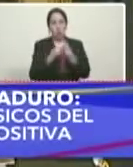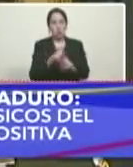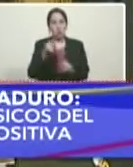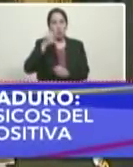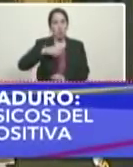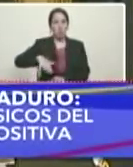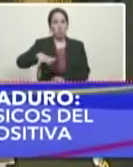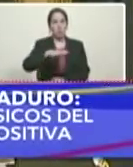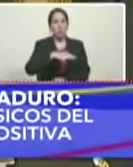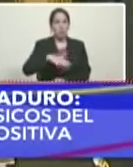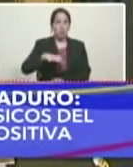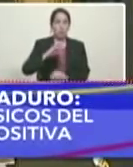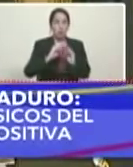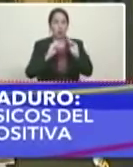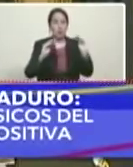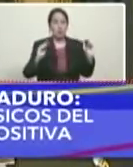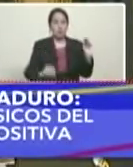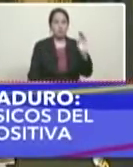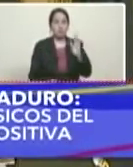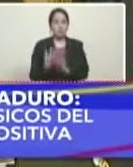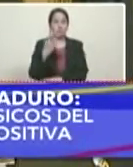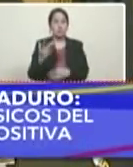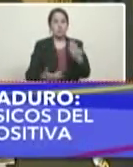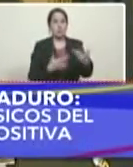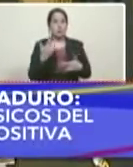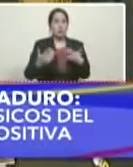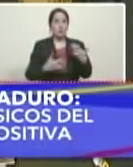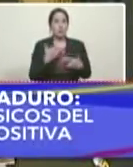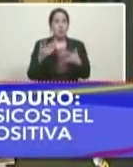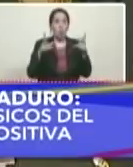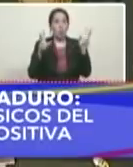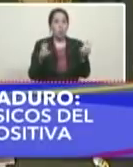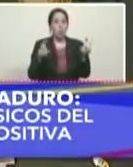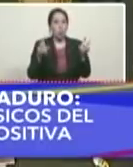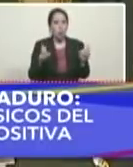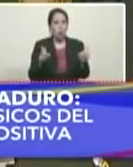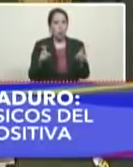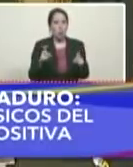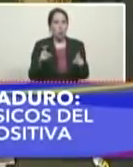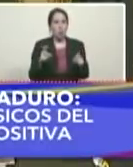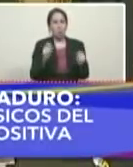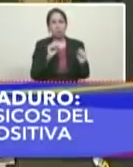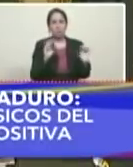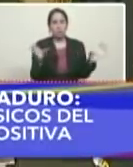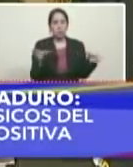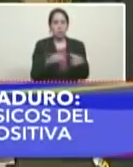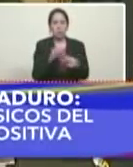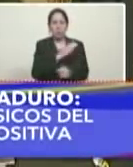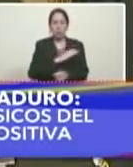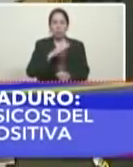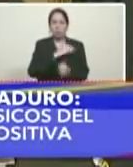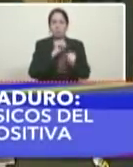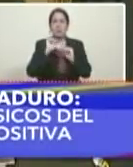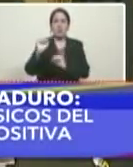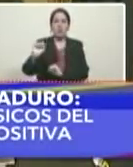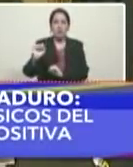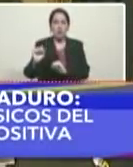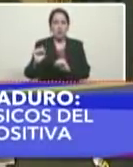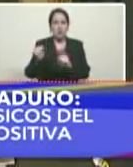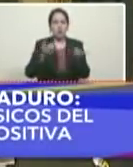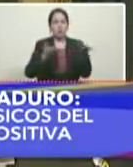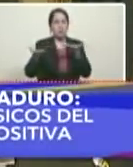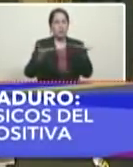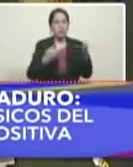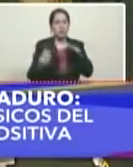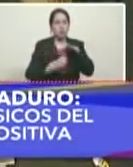así que anunció la creación activación del nuevo comando para la defensa de los servicios básicos estratégicos del estado